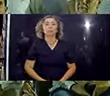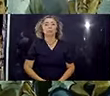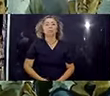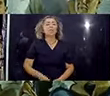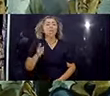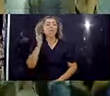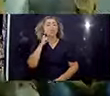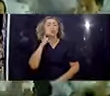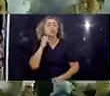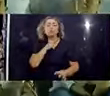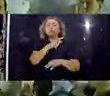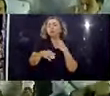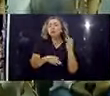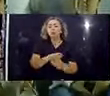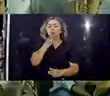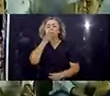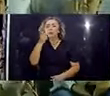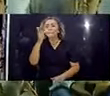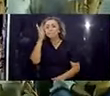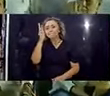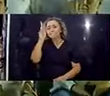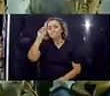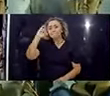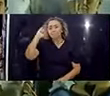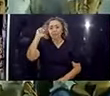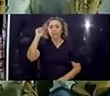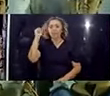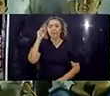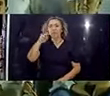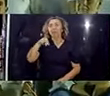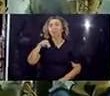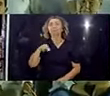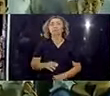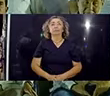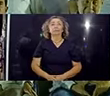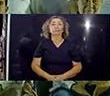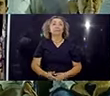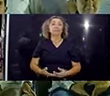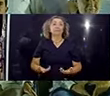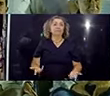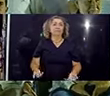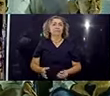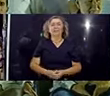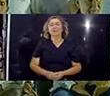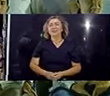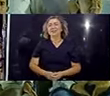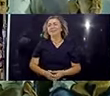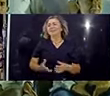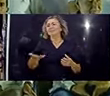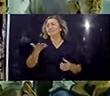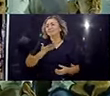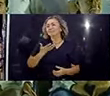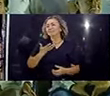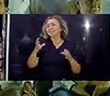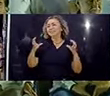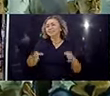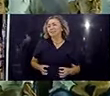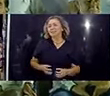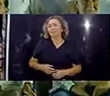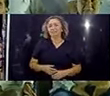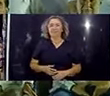candidatos del Pri tienen odio enojo no sé qué